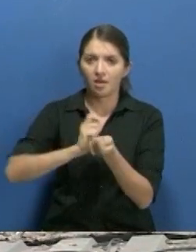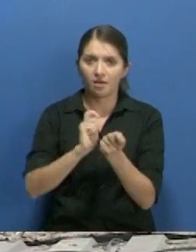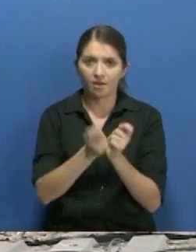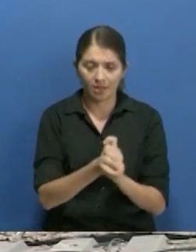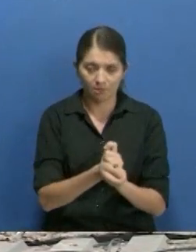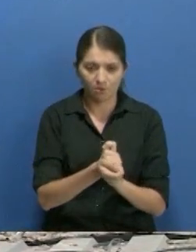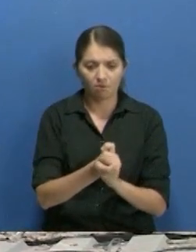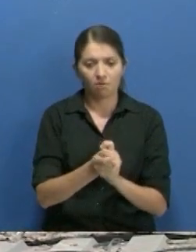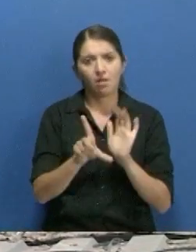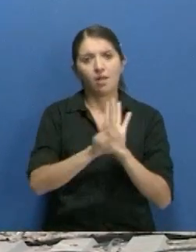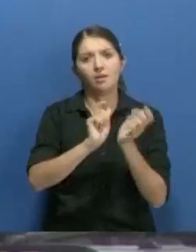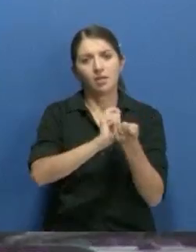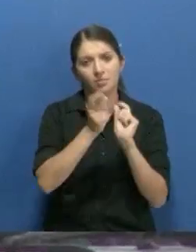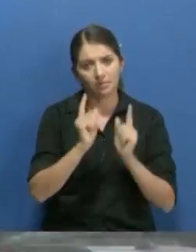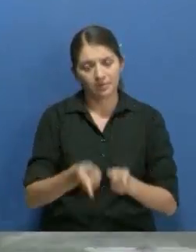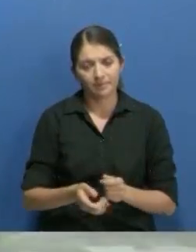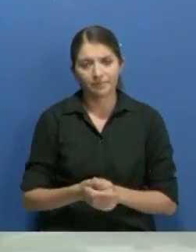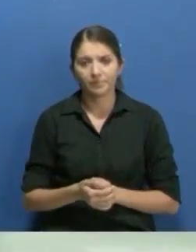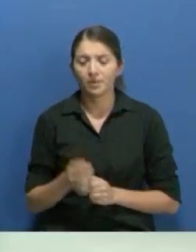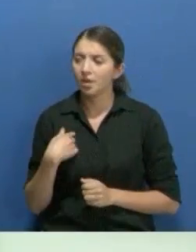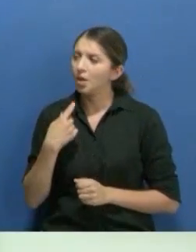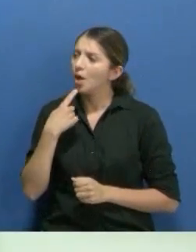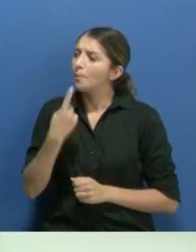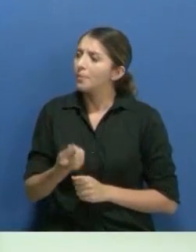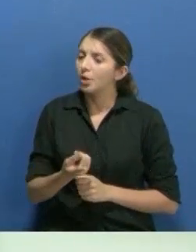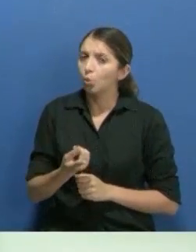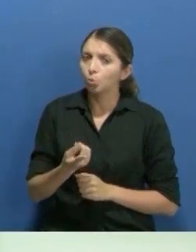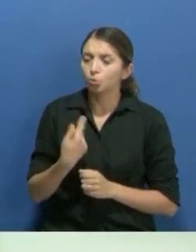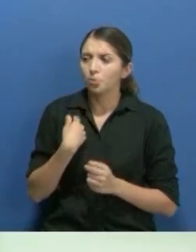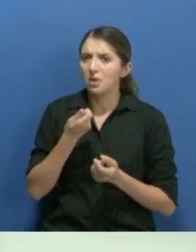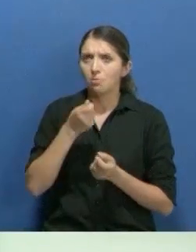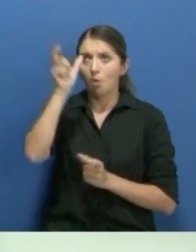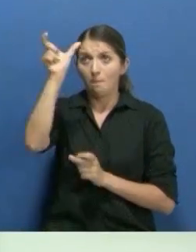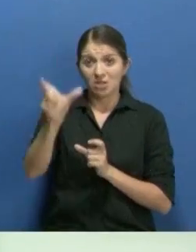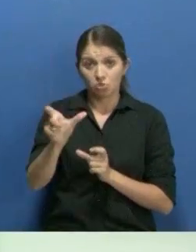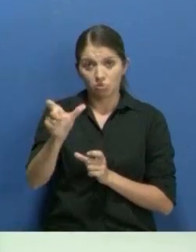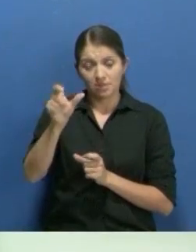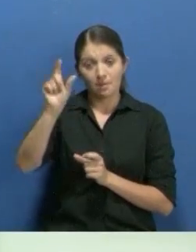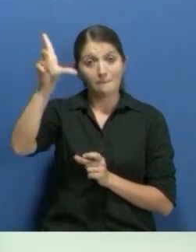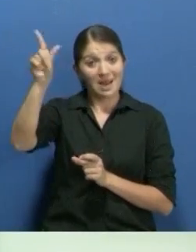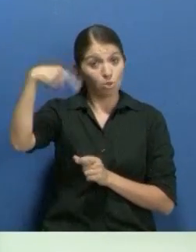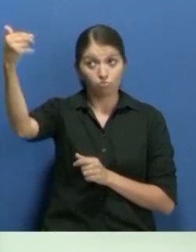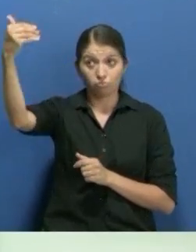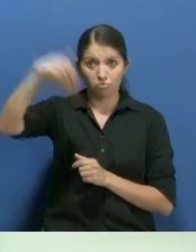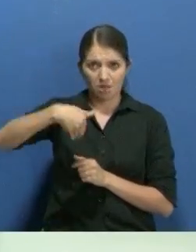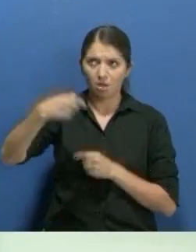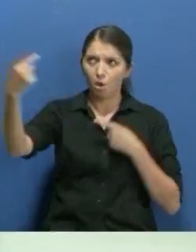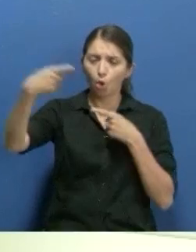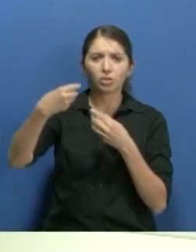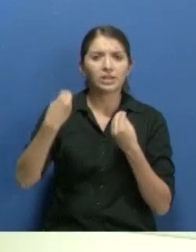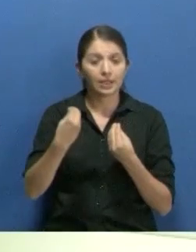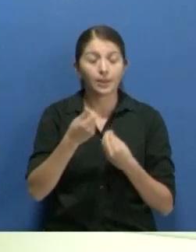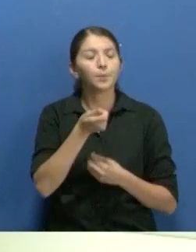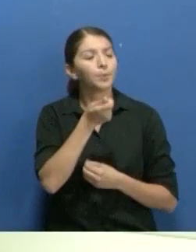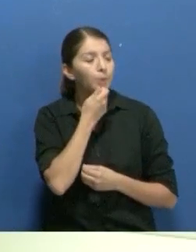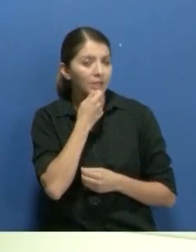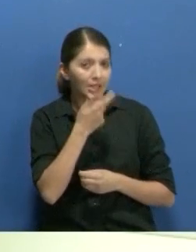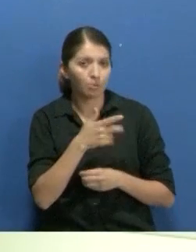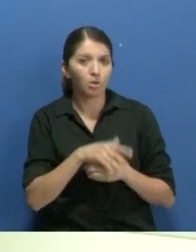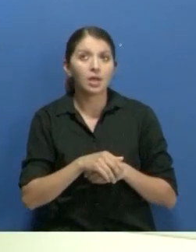derecho a migrar y reconoce que los migrantes que deciden residir en el país tienen los mismos derechos para el acceso, principalmente